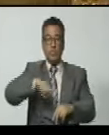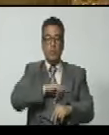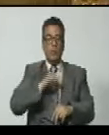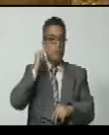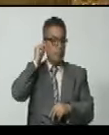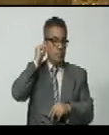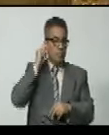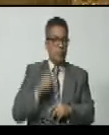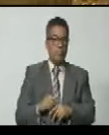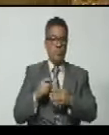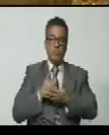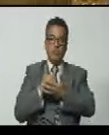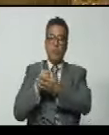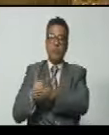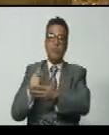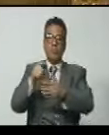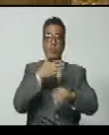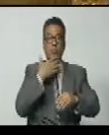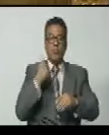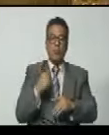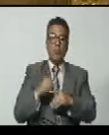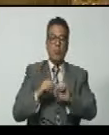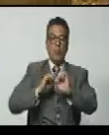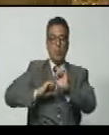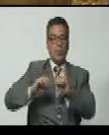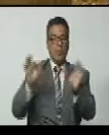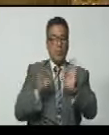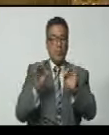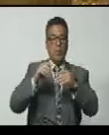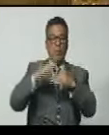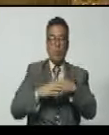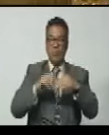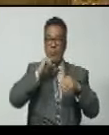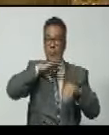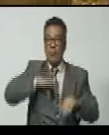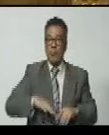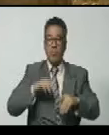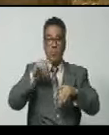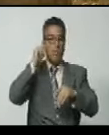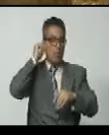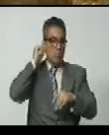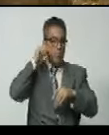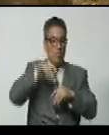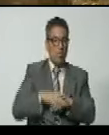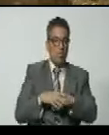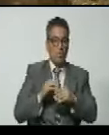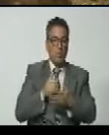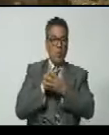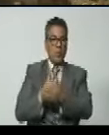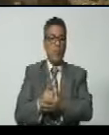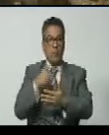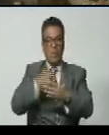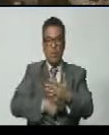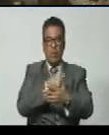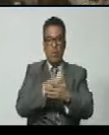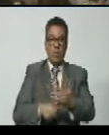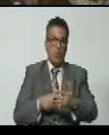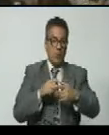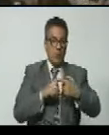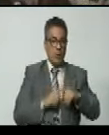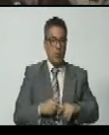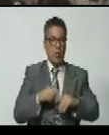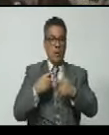mujeres. Contribuir a superar la discriminación y desigualdad histórica contra las mujeres, fomentando la eliminación y de modelos